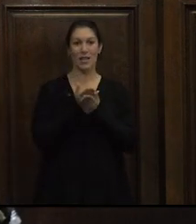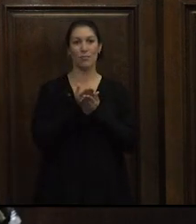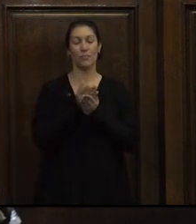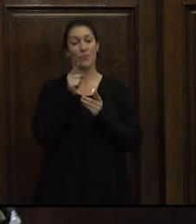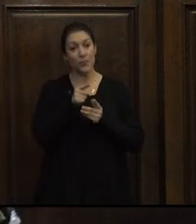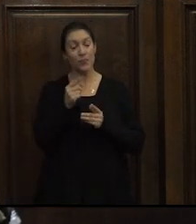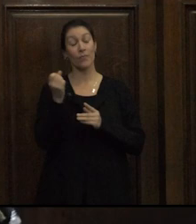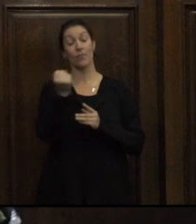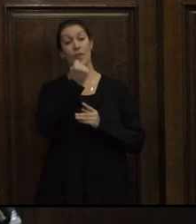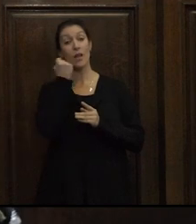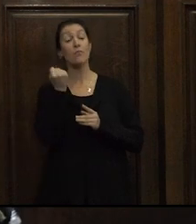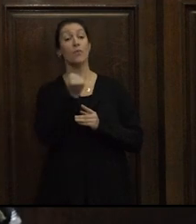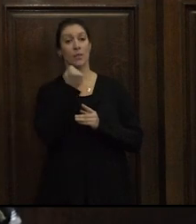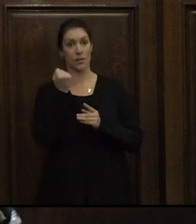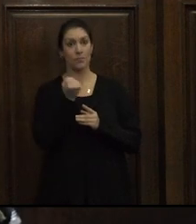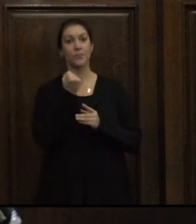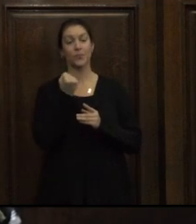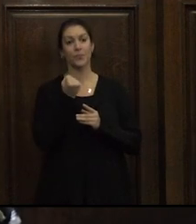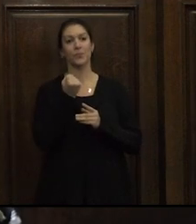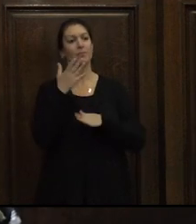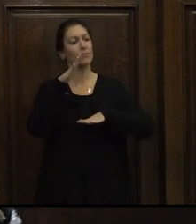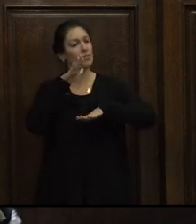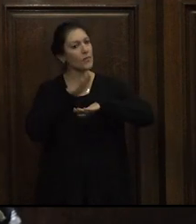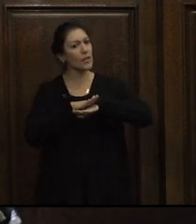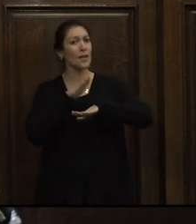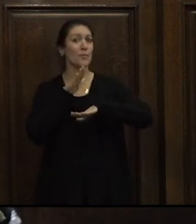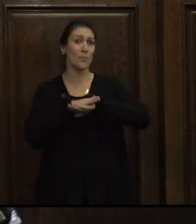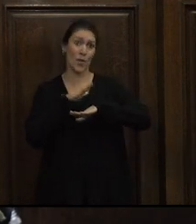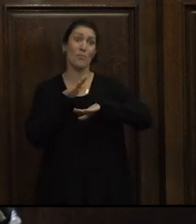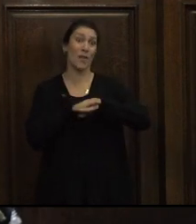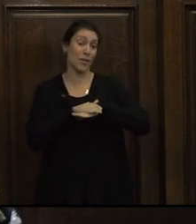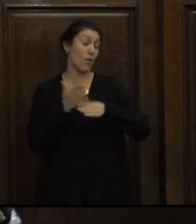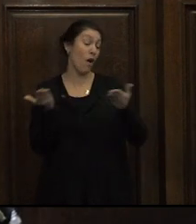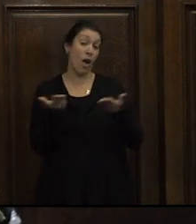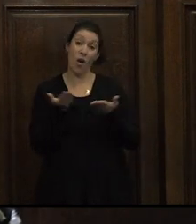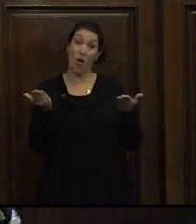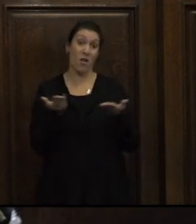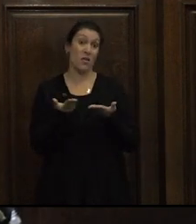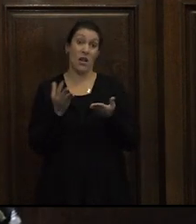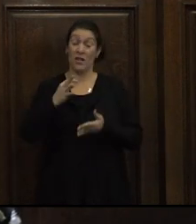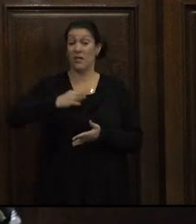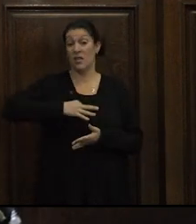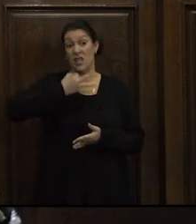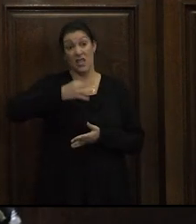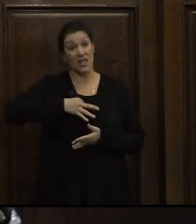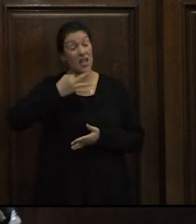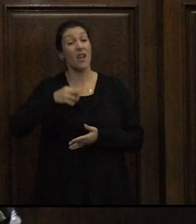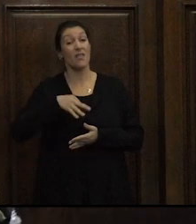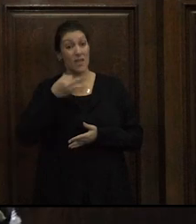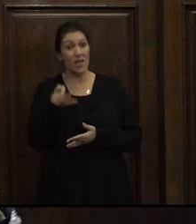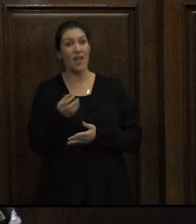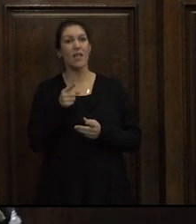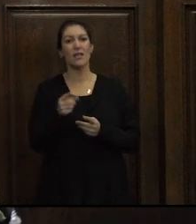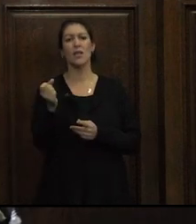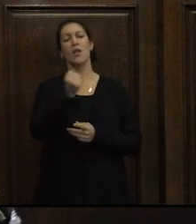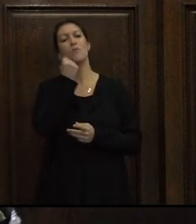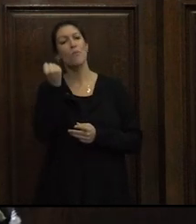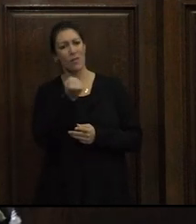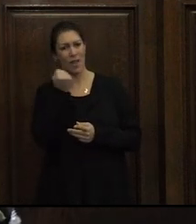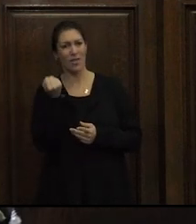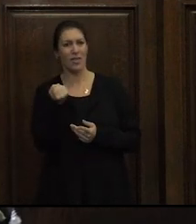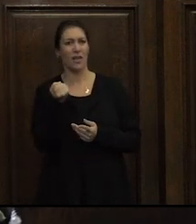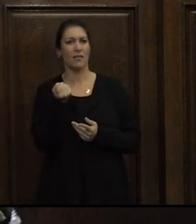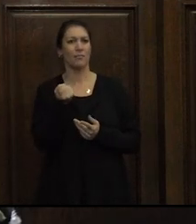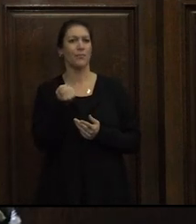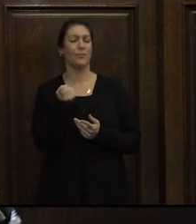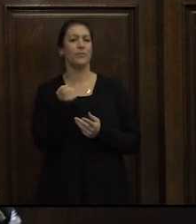aspecto resistencial en momentos como los que vivimos, con componentes no solo de cinismo,